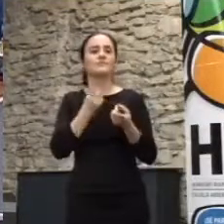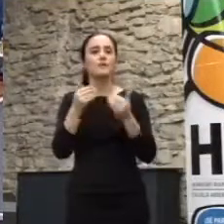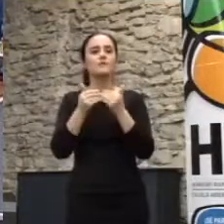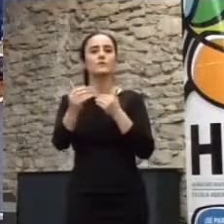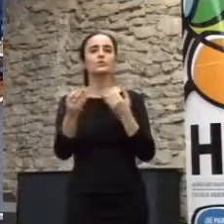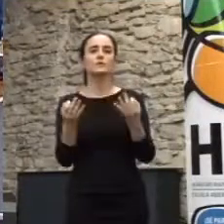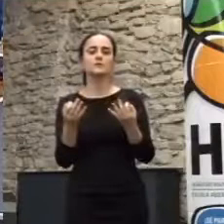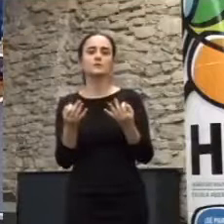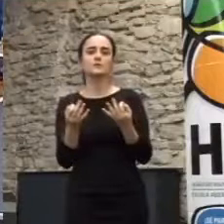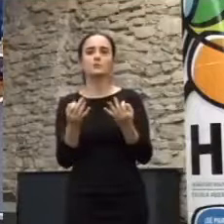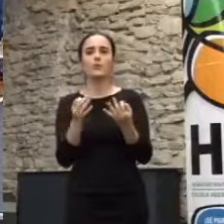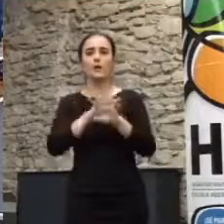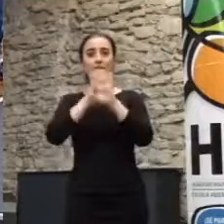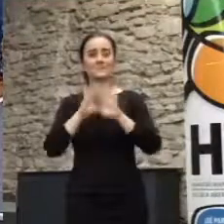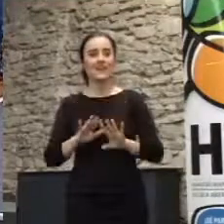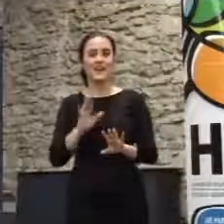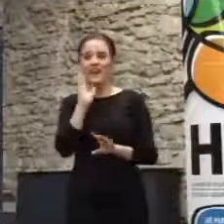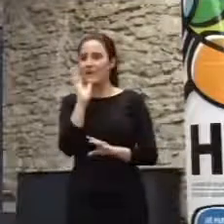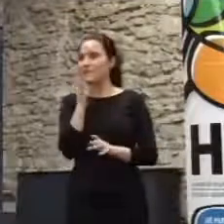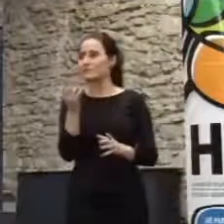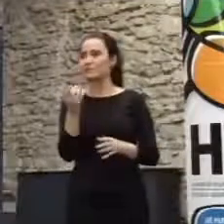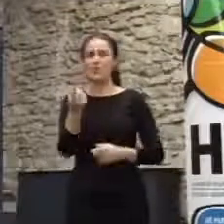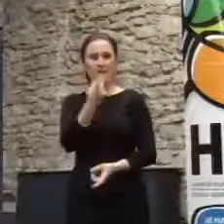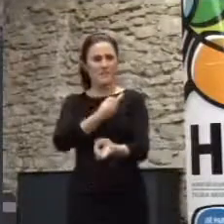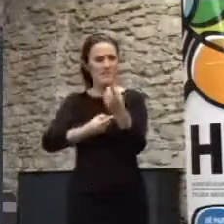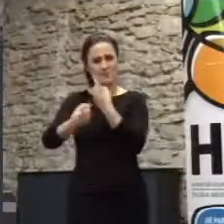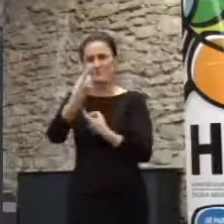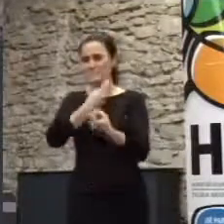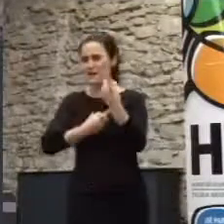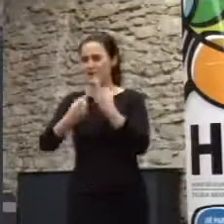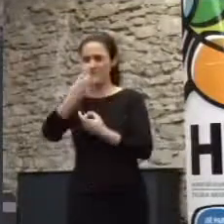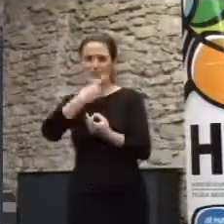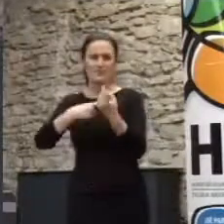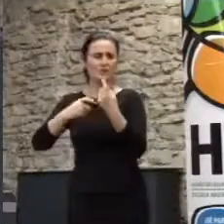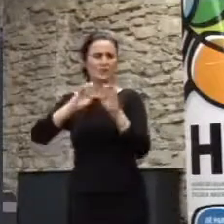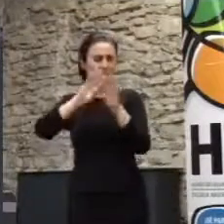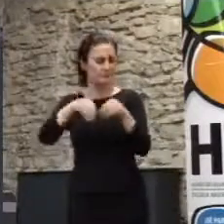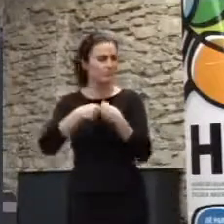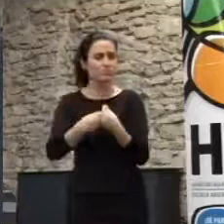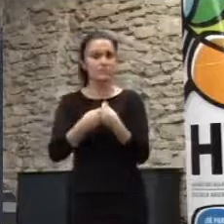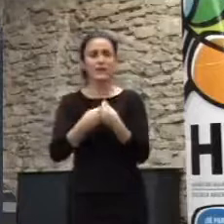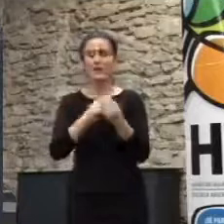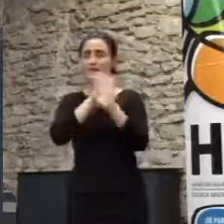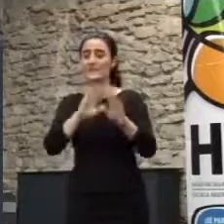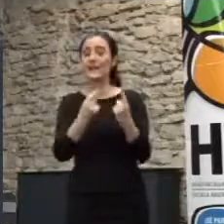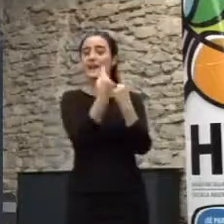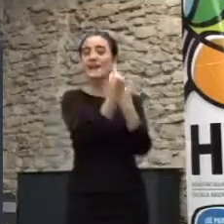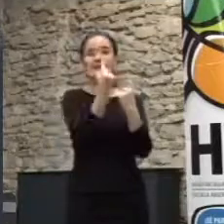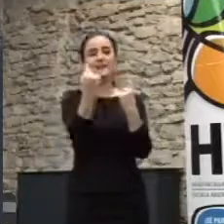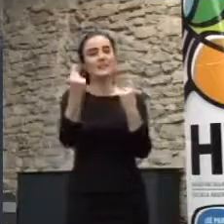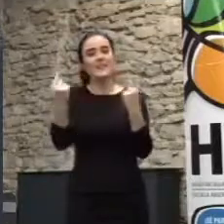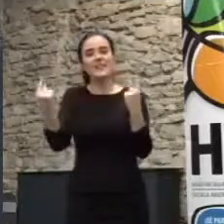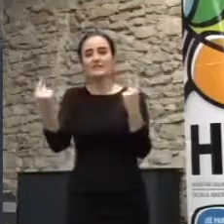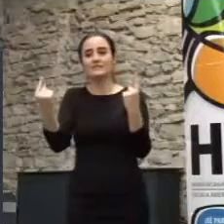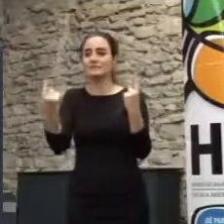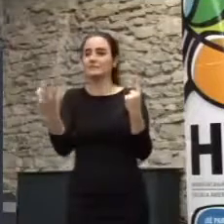que en toda esta inundación de información, todos y cada uno de nosotros vamos a acabar haciendo